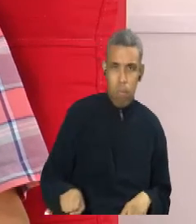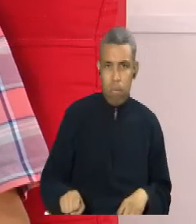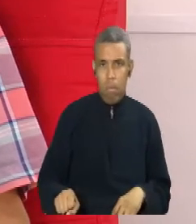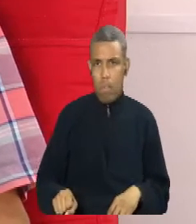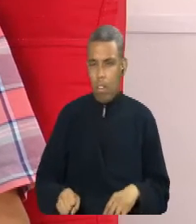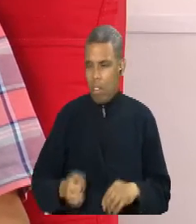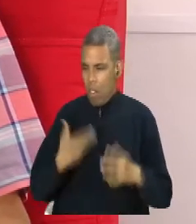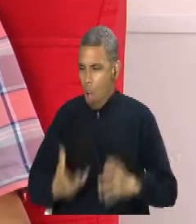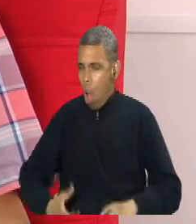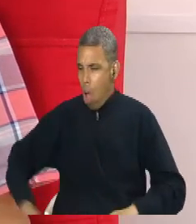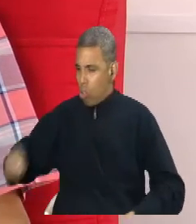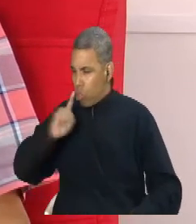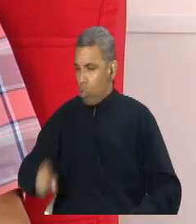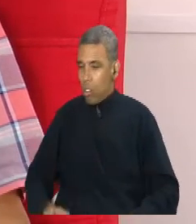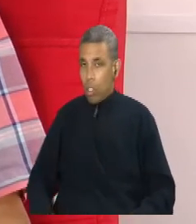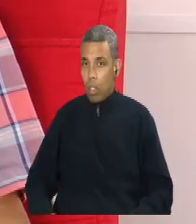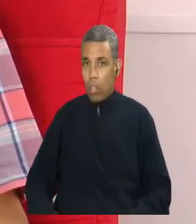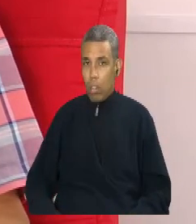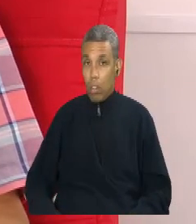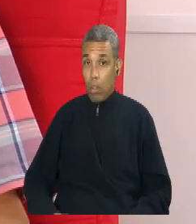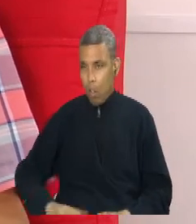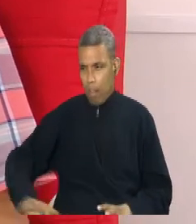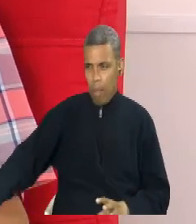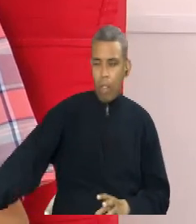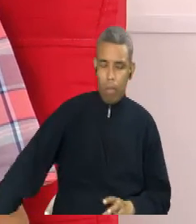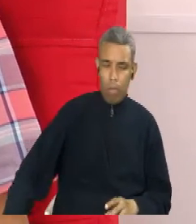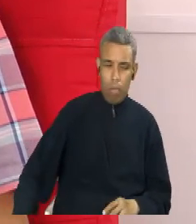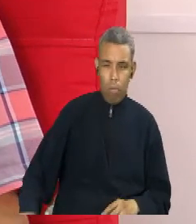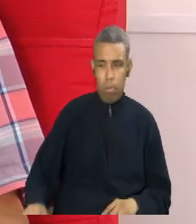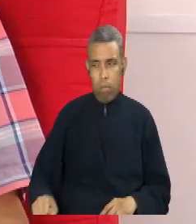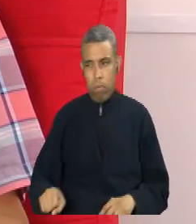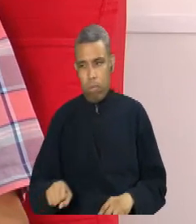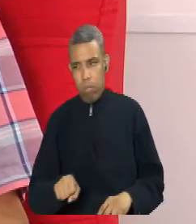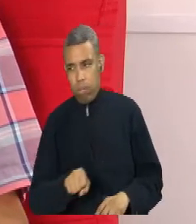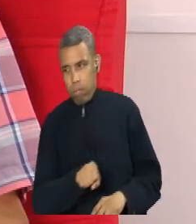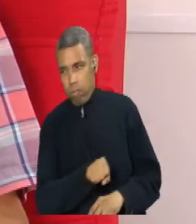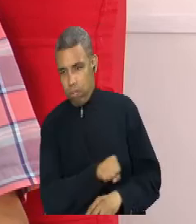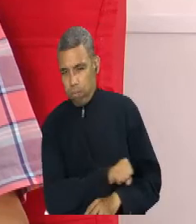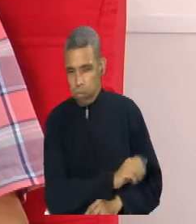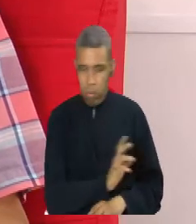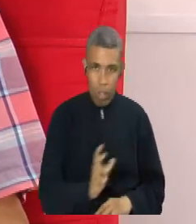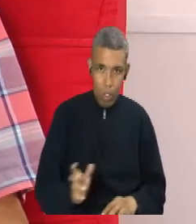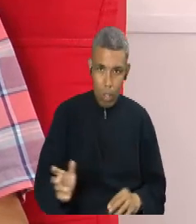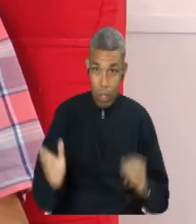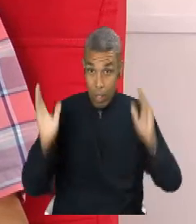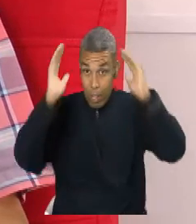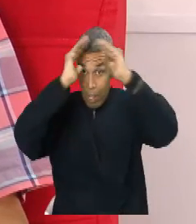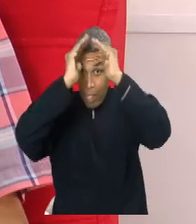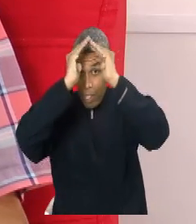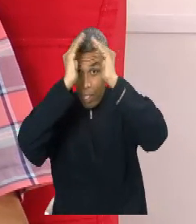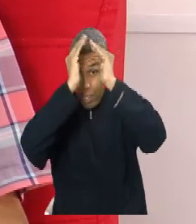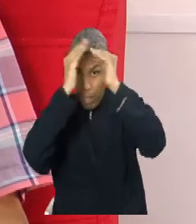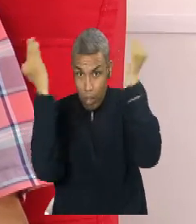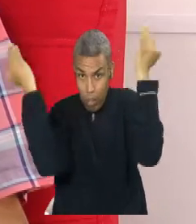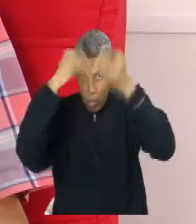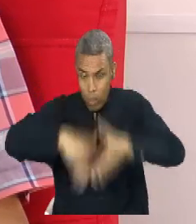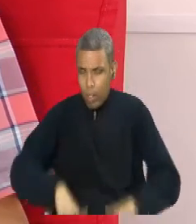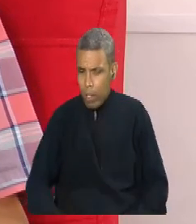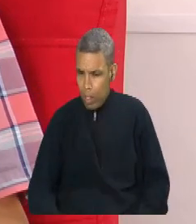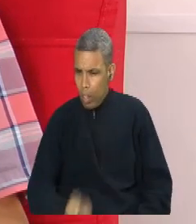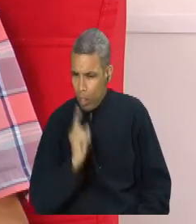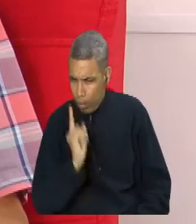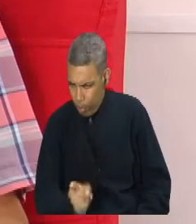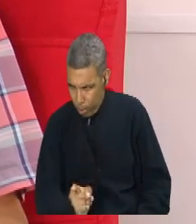ni de tirar las cosas que hay que entenderse pero cuando ya esté calmado y en la casa posiblemente ya usted le puede hablar con más